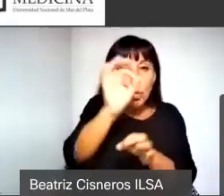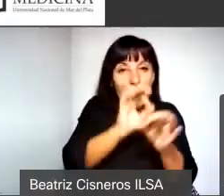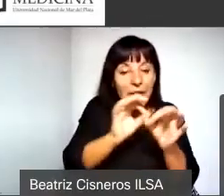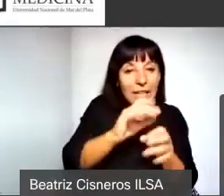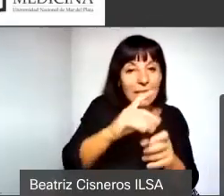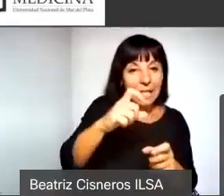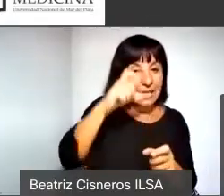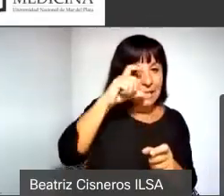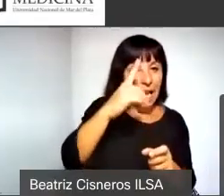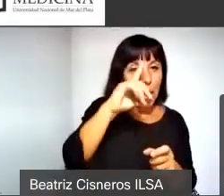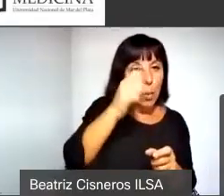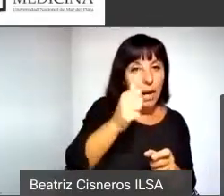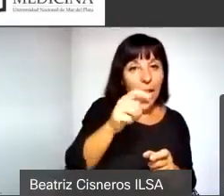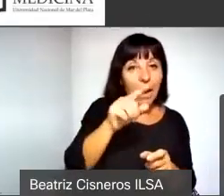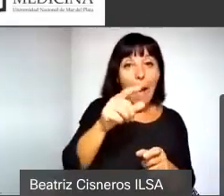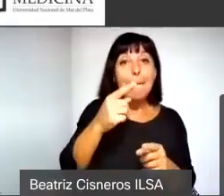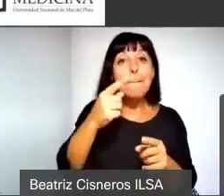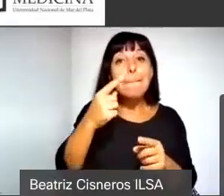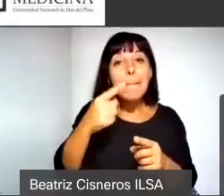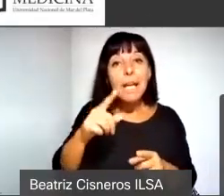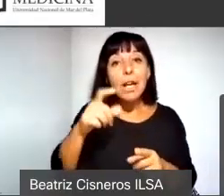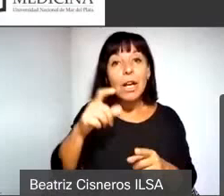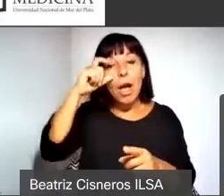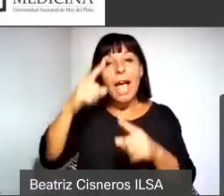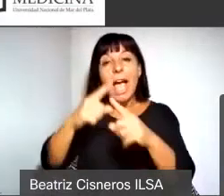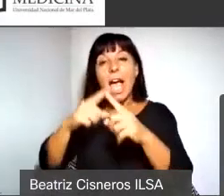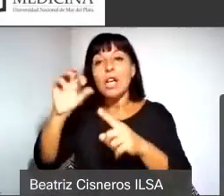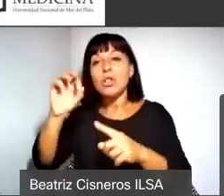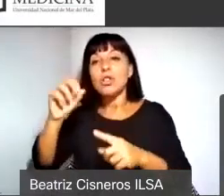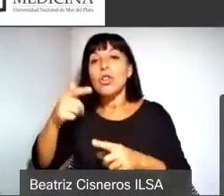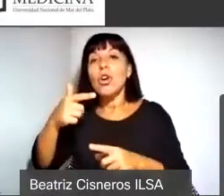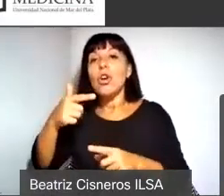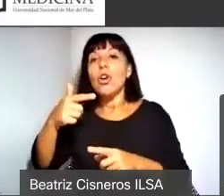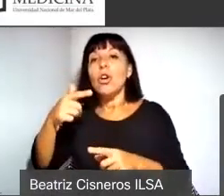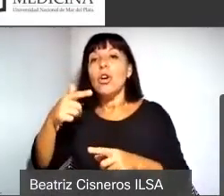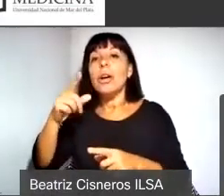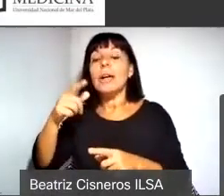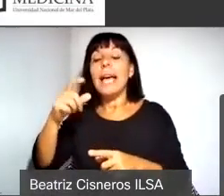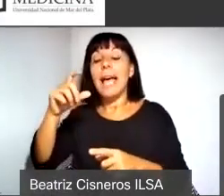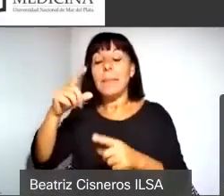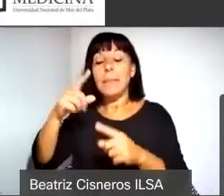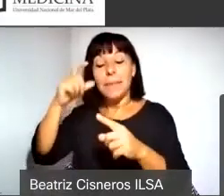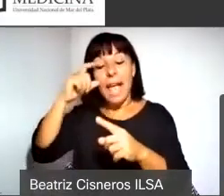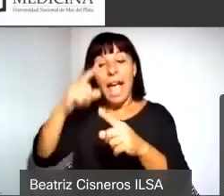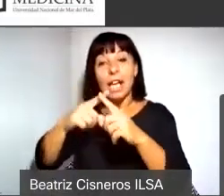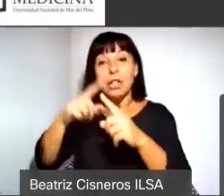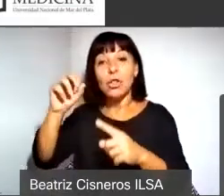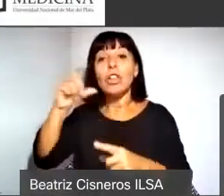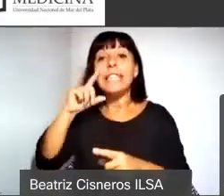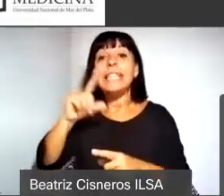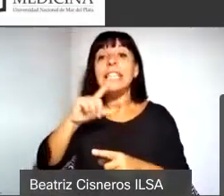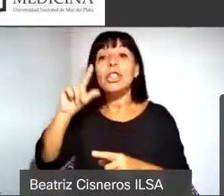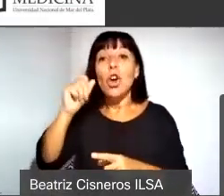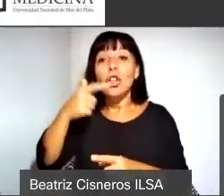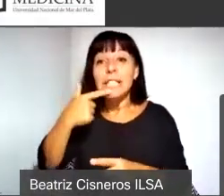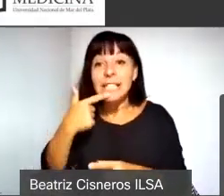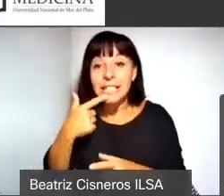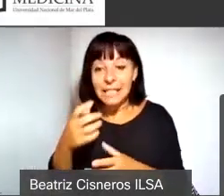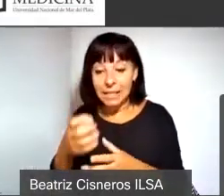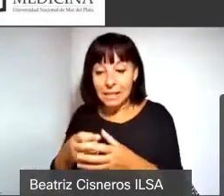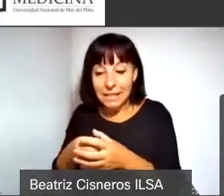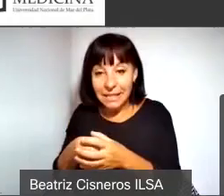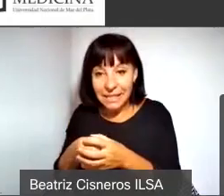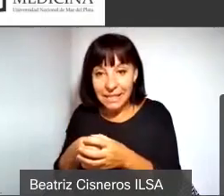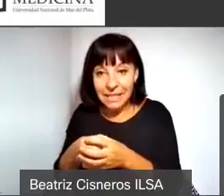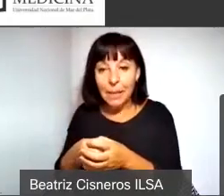el cual hay fusión de vesículas que estaban previamente en el interior, bueno, la vesícula está en el interior, ¿sí? Y se fusionan con la membrana